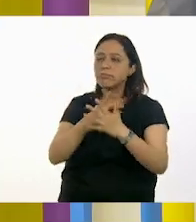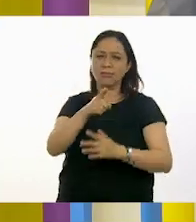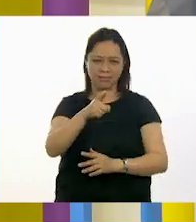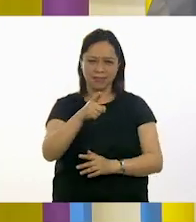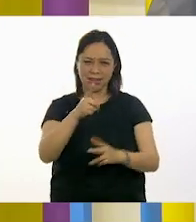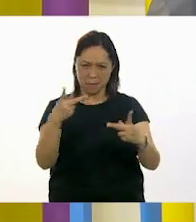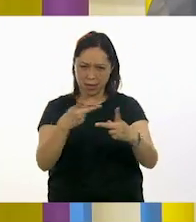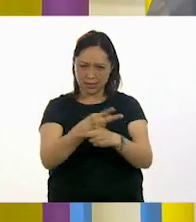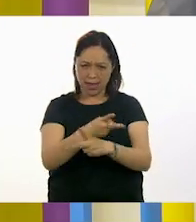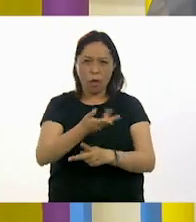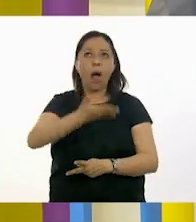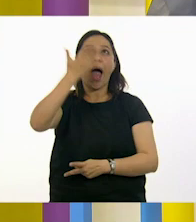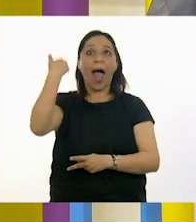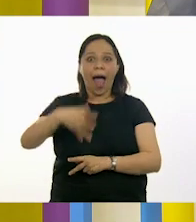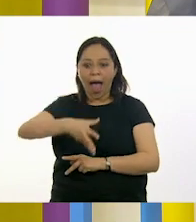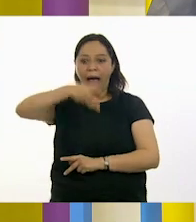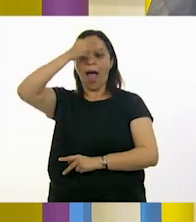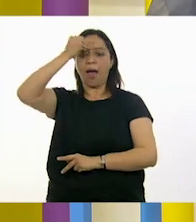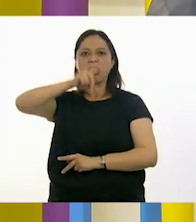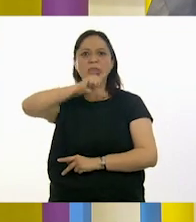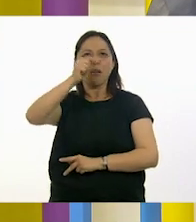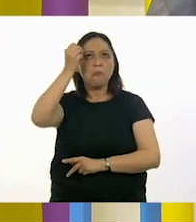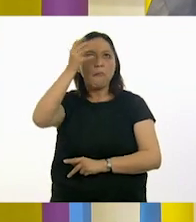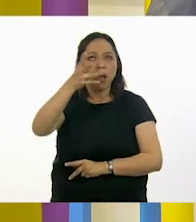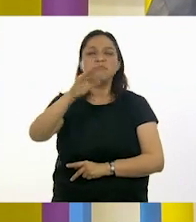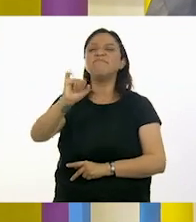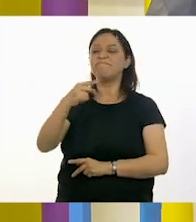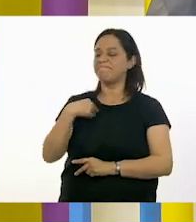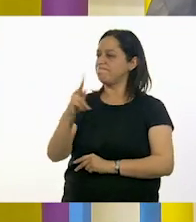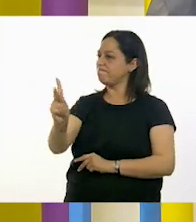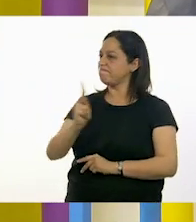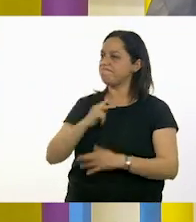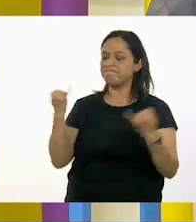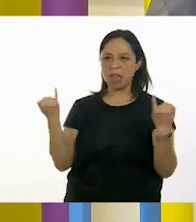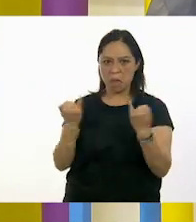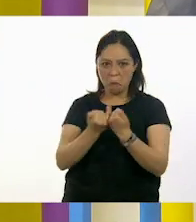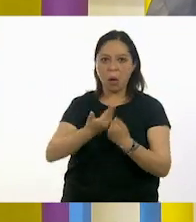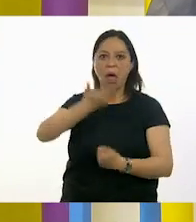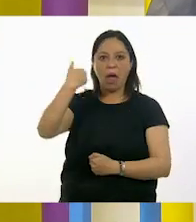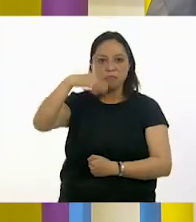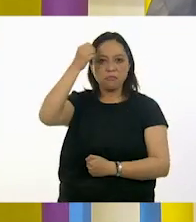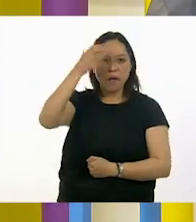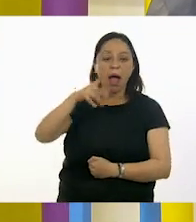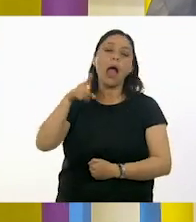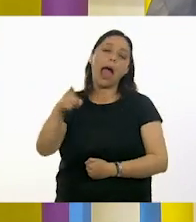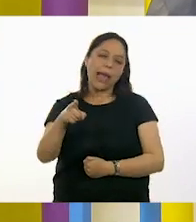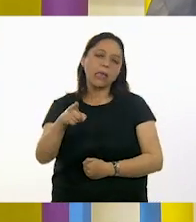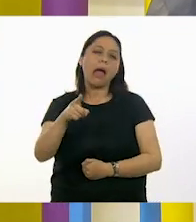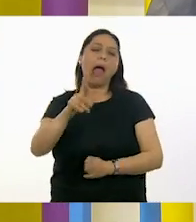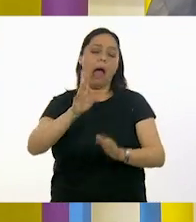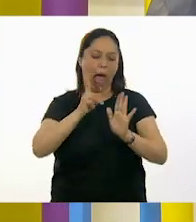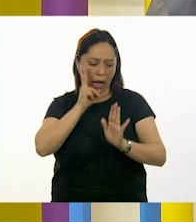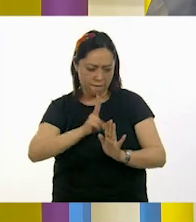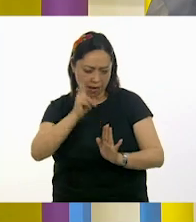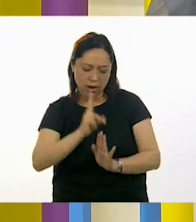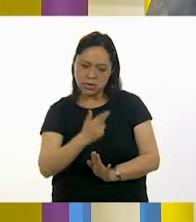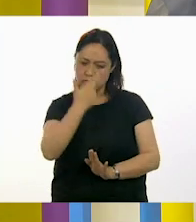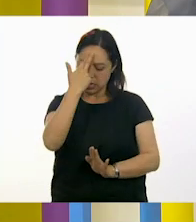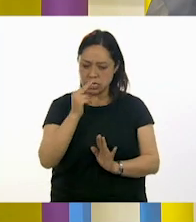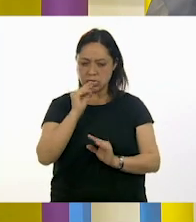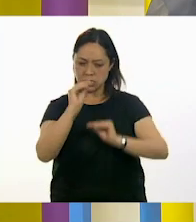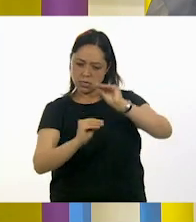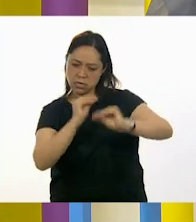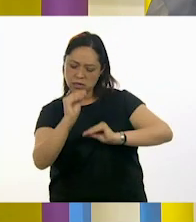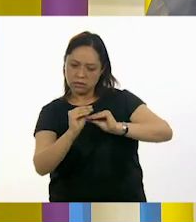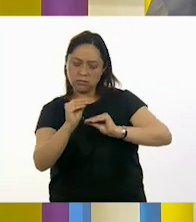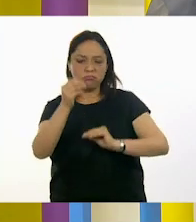Sí, claro, a mí se me han olvidado de repente muchísimas cosas. Sí, entonces cuando ella se trató de empezar a realizar la tabla de doble entrada, dice que se le olvidó